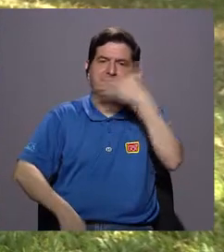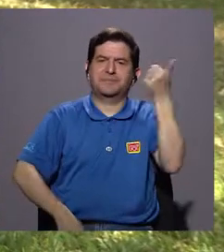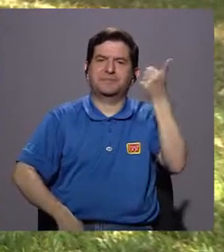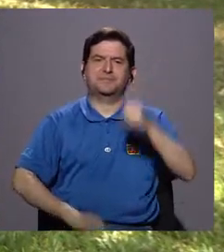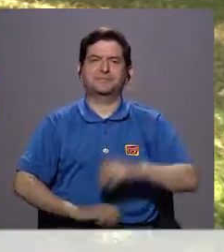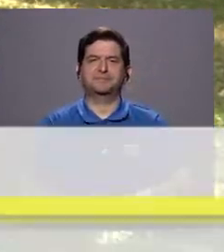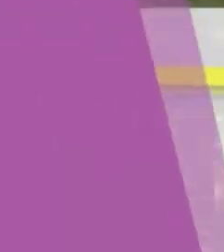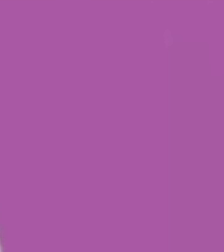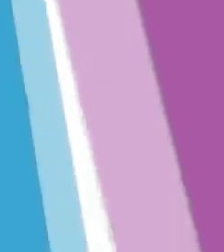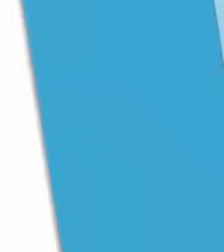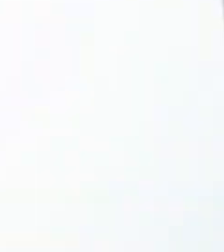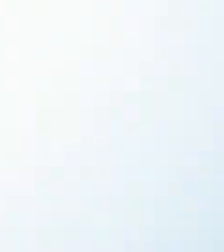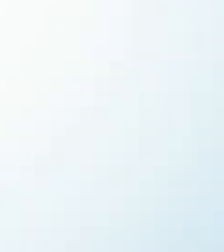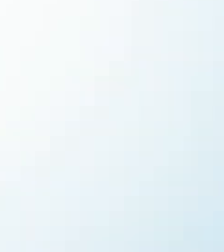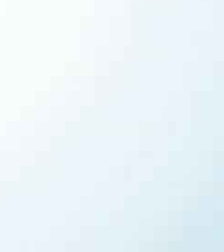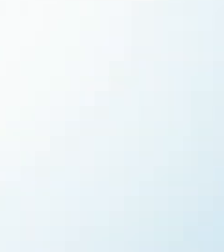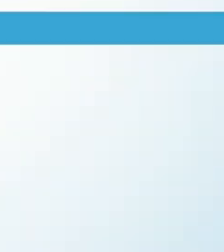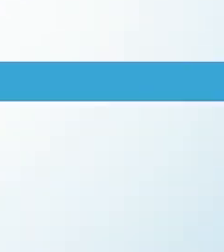Mejor.